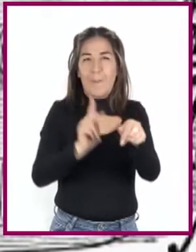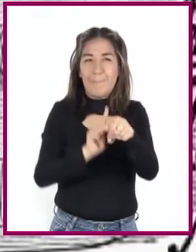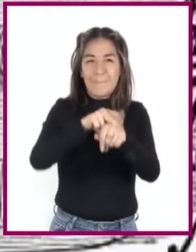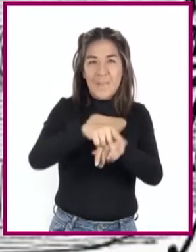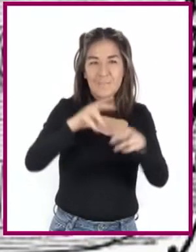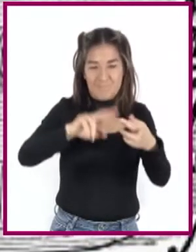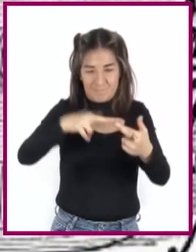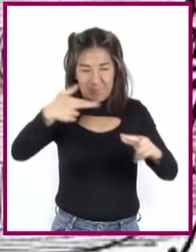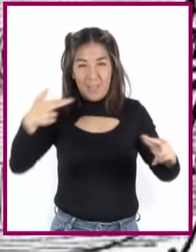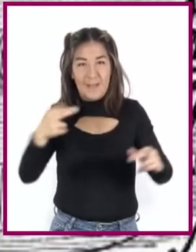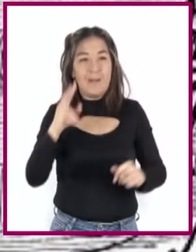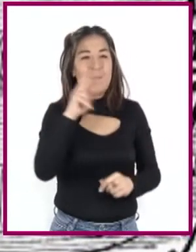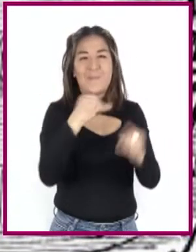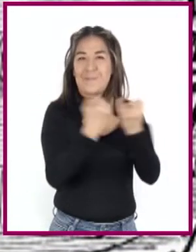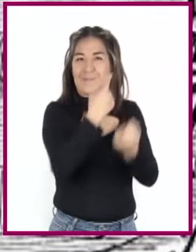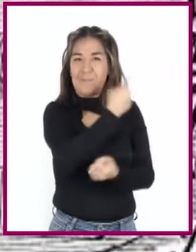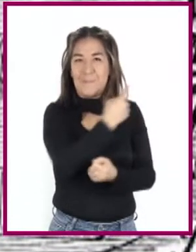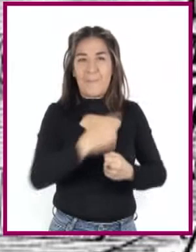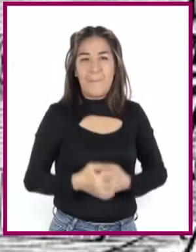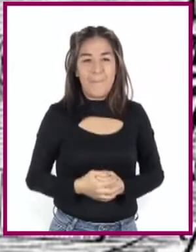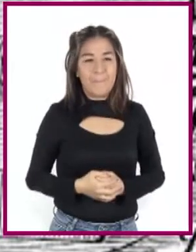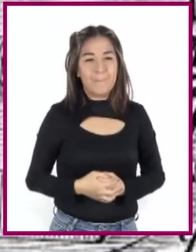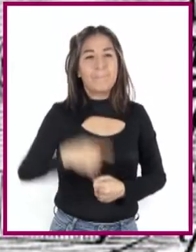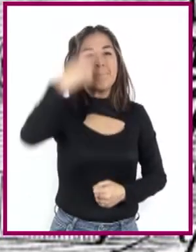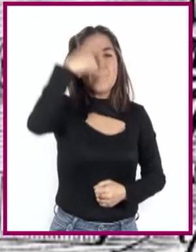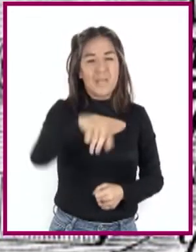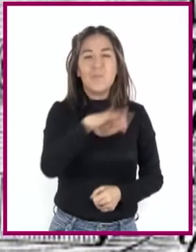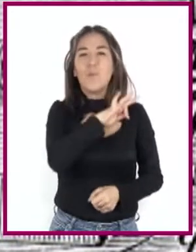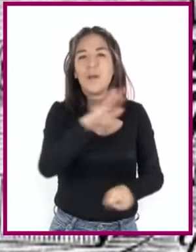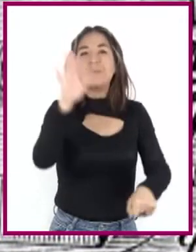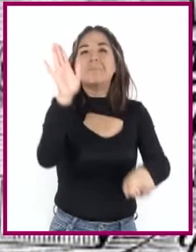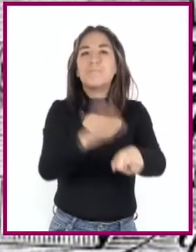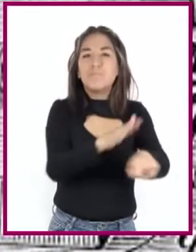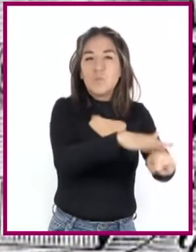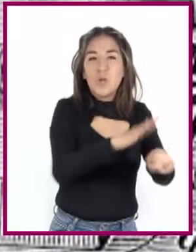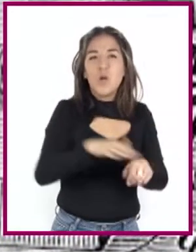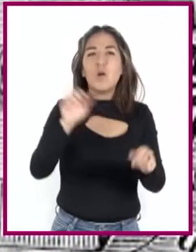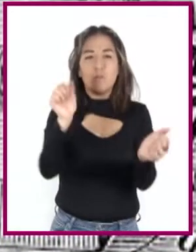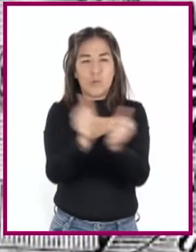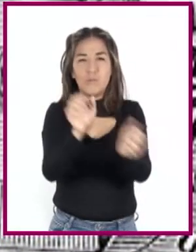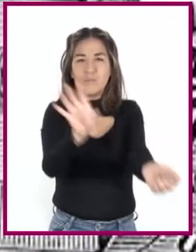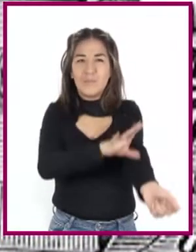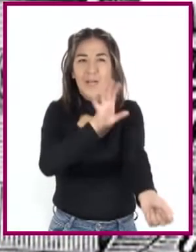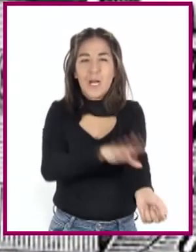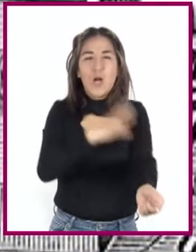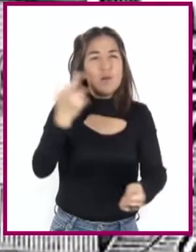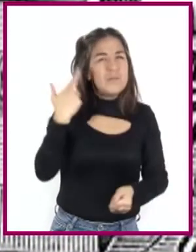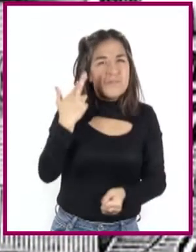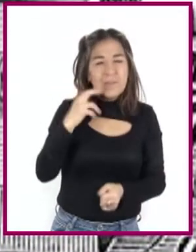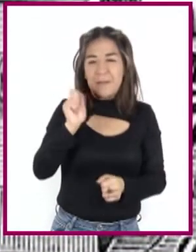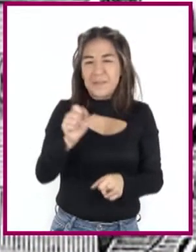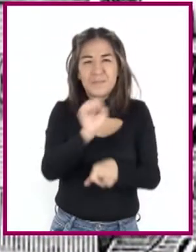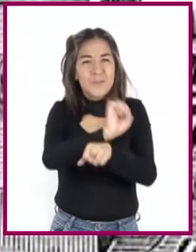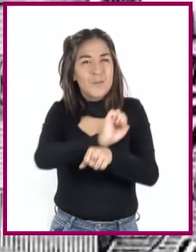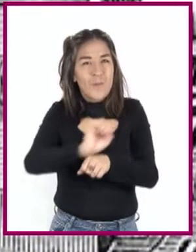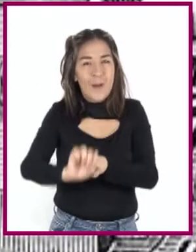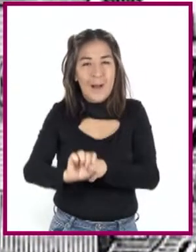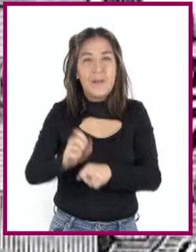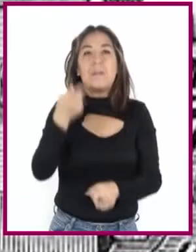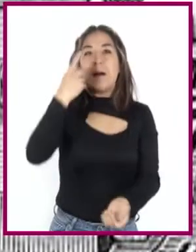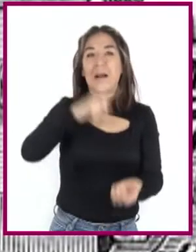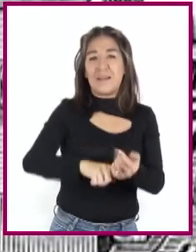El resultado fue un teléfono que permitía transmitir notas eléctricas y sonidos sencillos, pero en el que se hacía